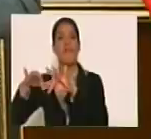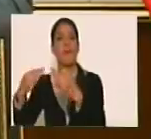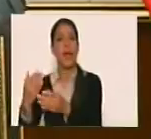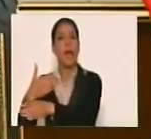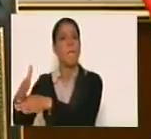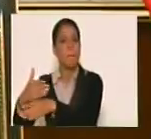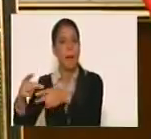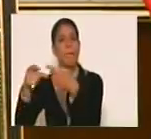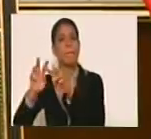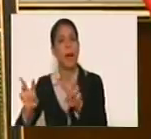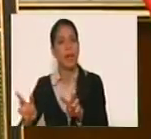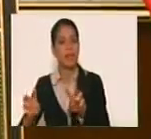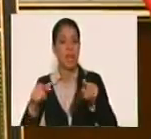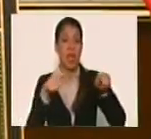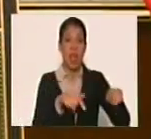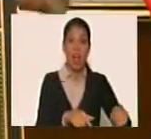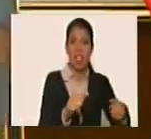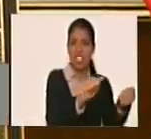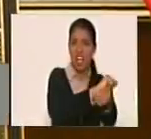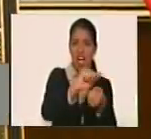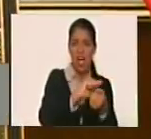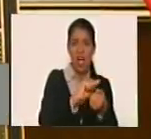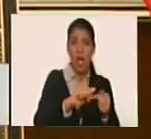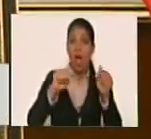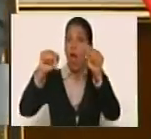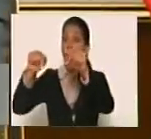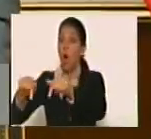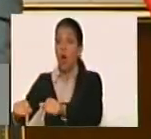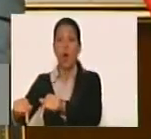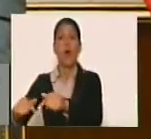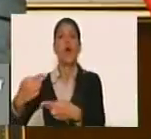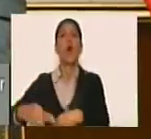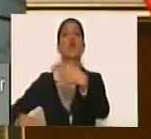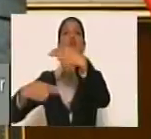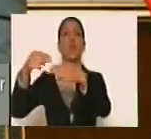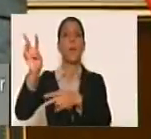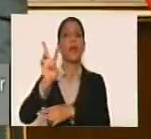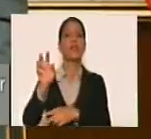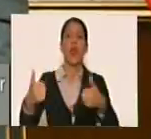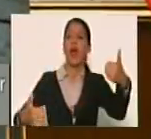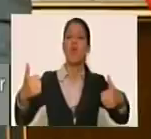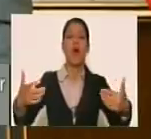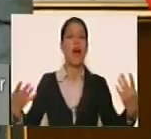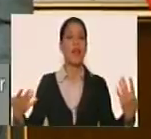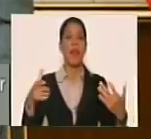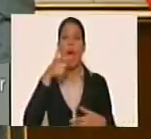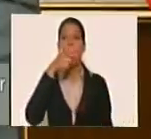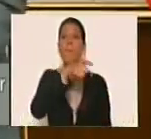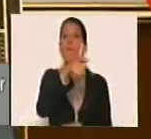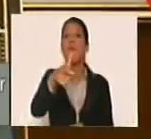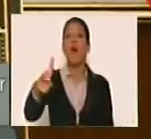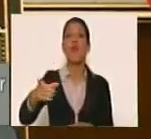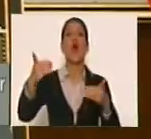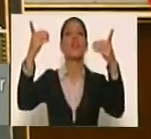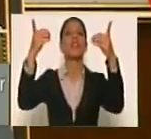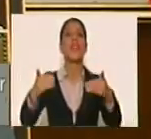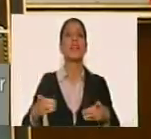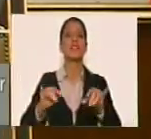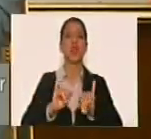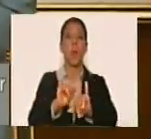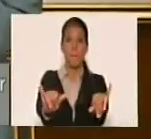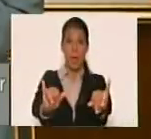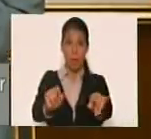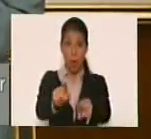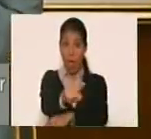la destrucción o la construcción de la patria. Y que sea el pueblo quien decida, y que decida